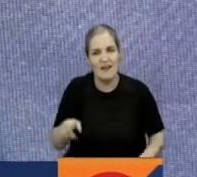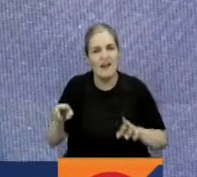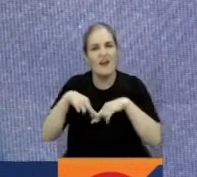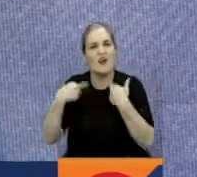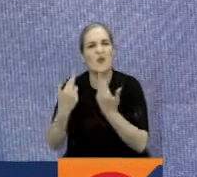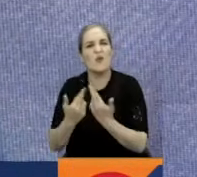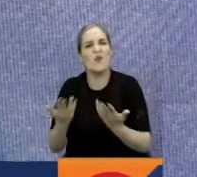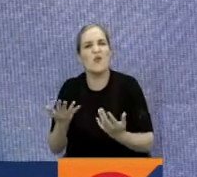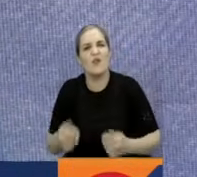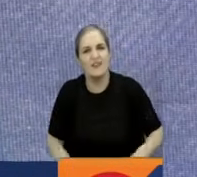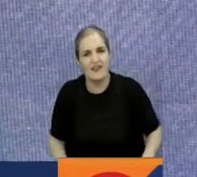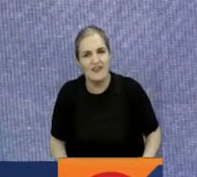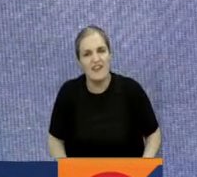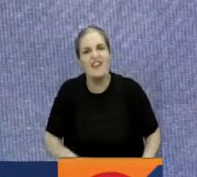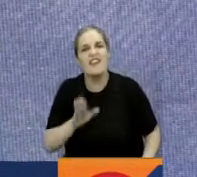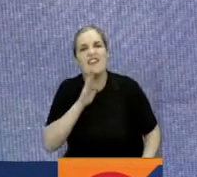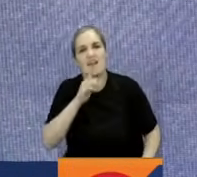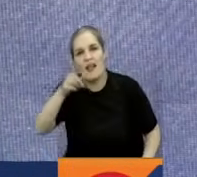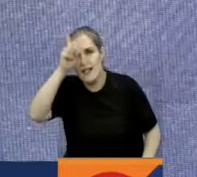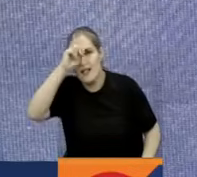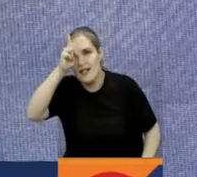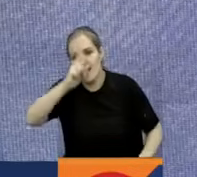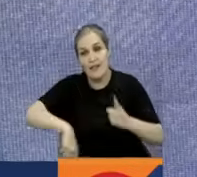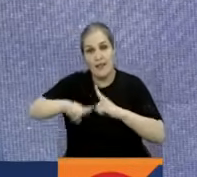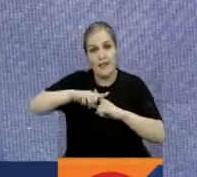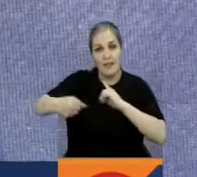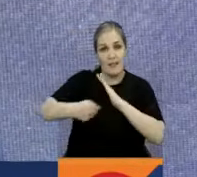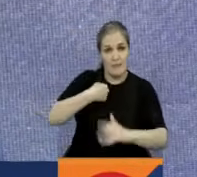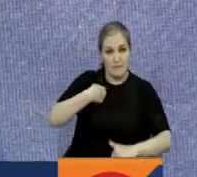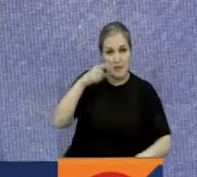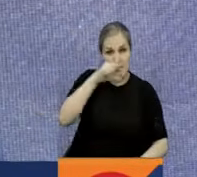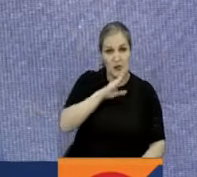¿Y quiénes? ¿Algún militar?